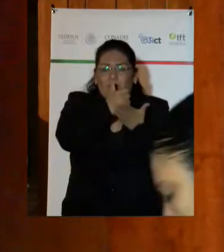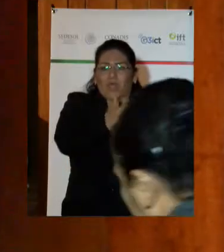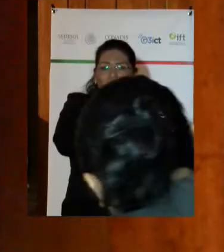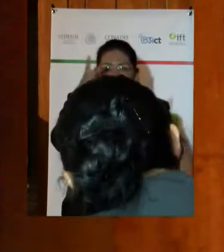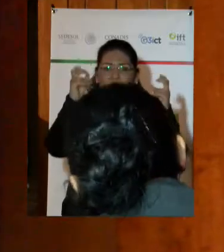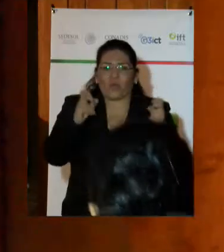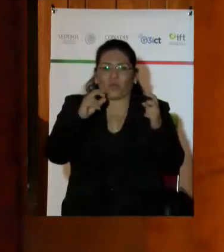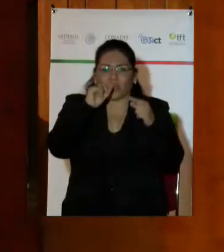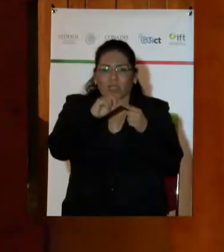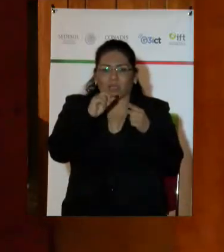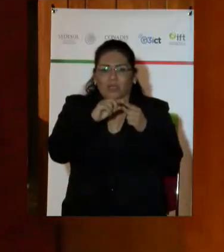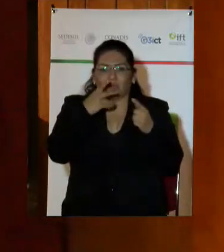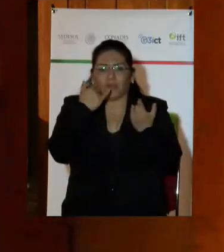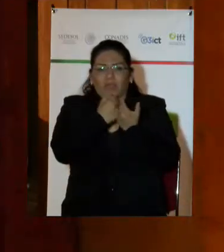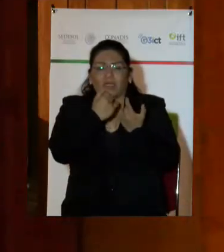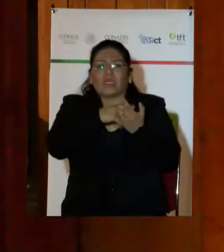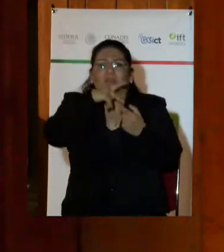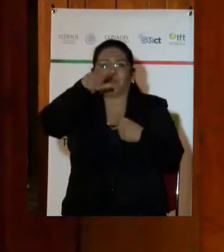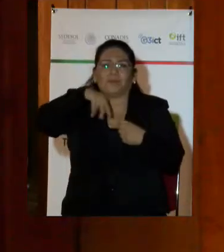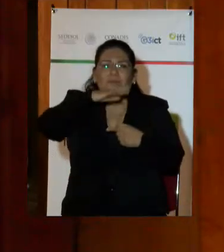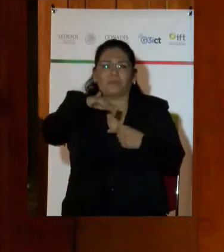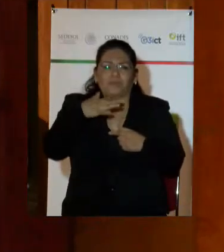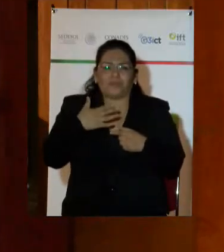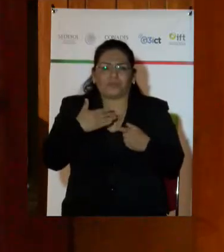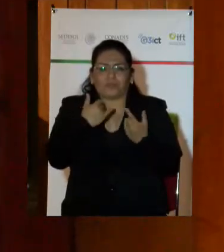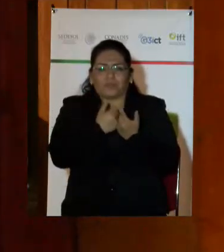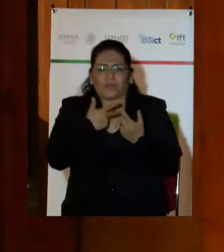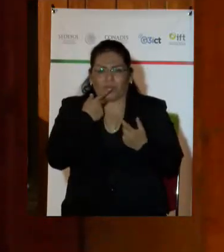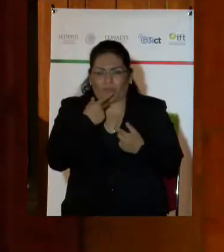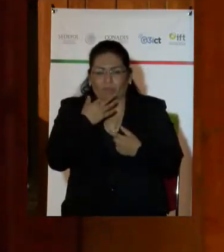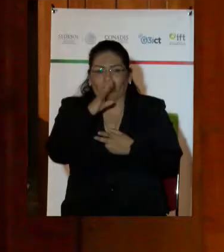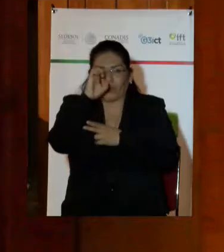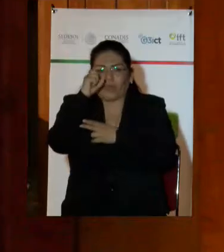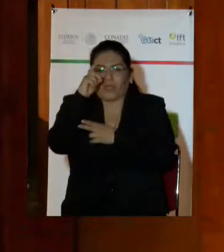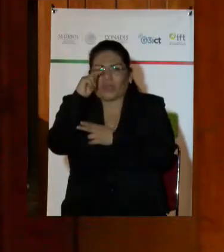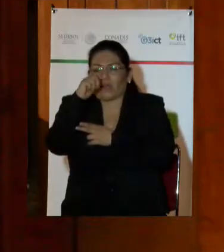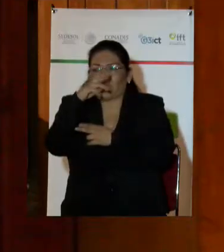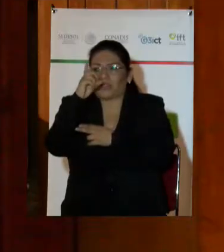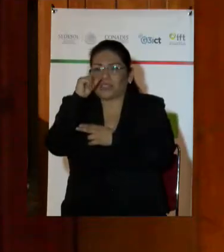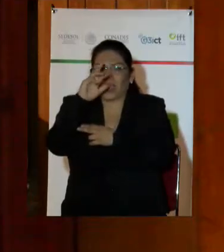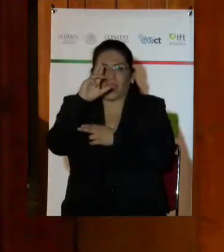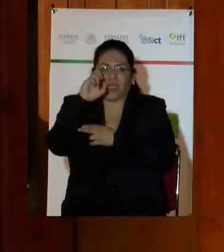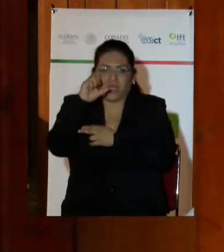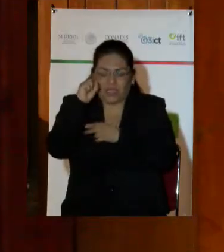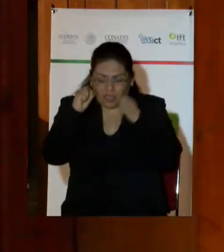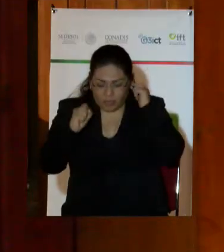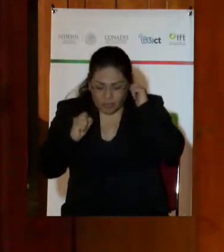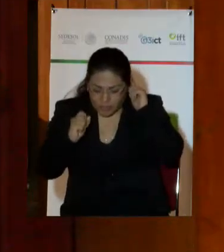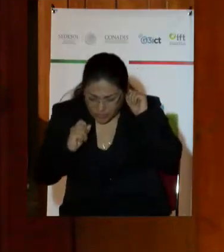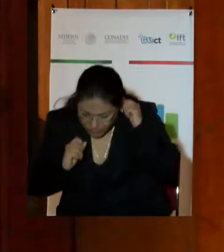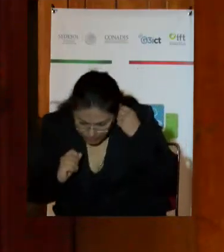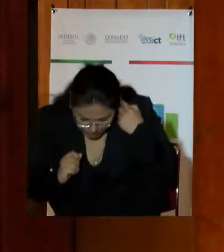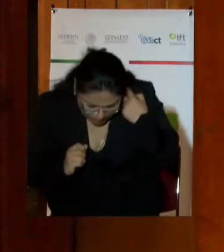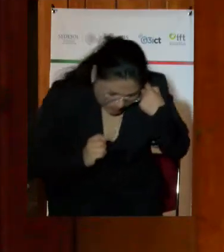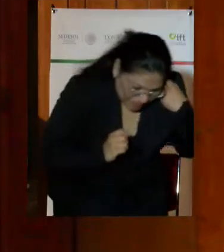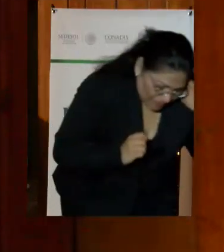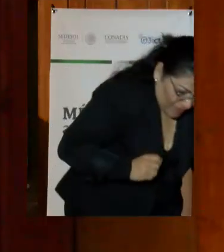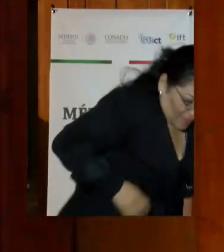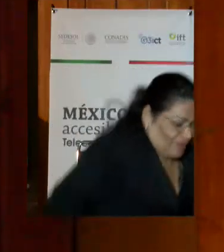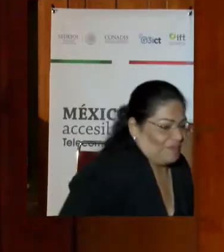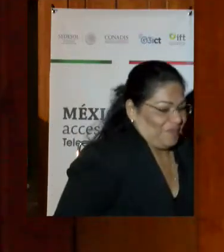con discapacidad, la verdad es que de lo que nos percatamos es que pocas son las que tienen el nivel de